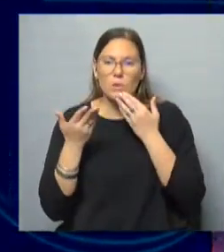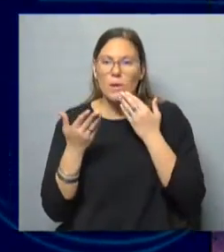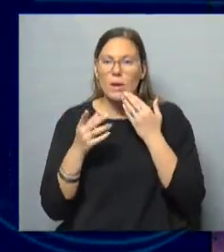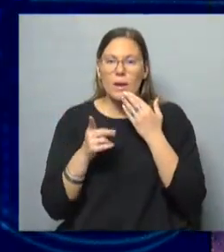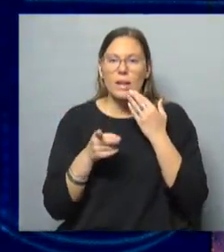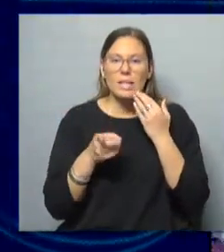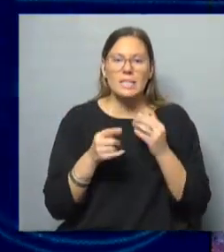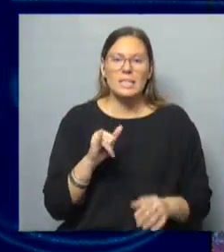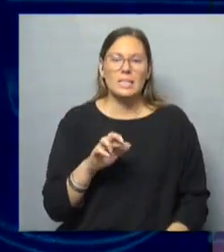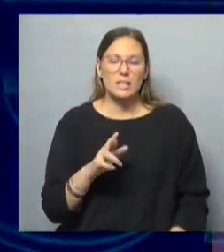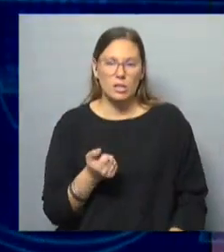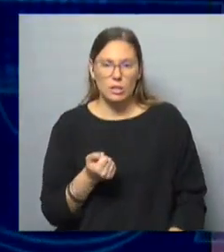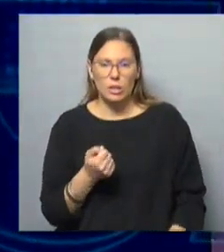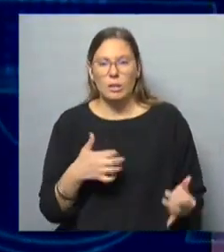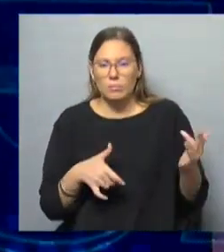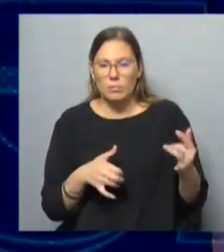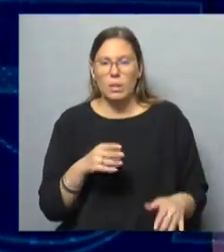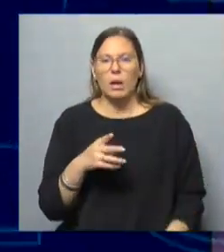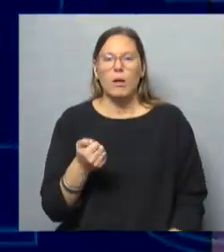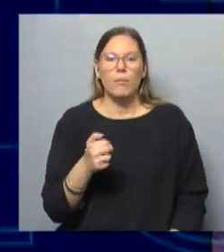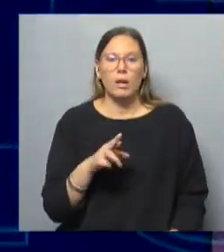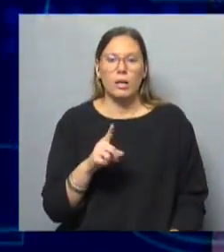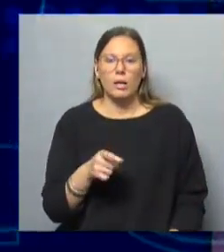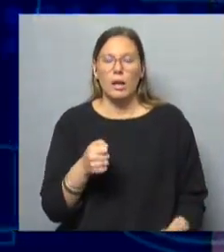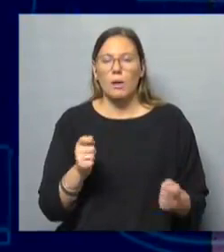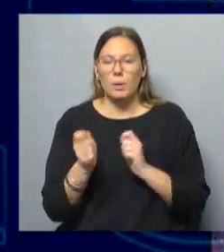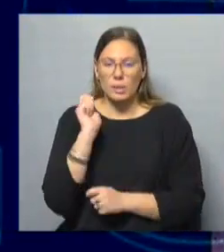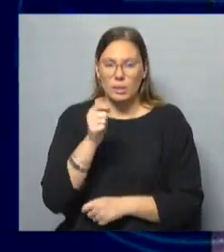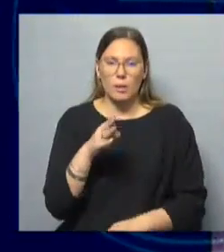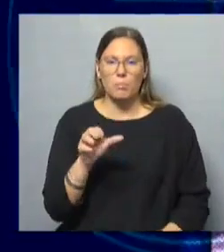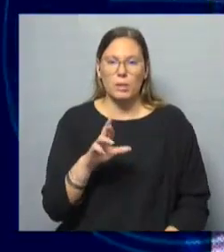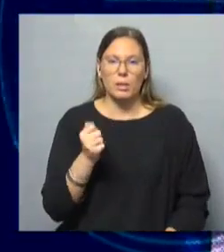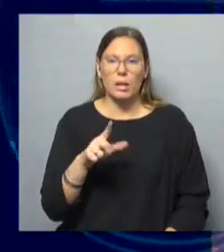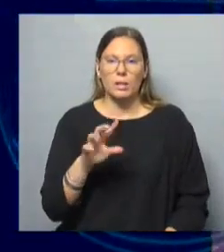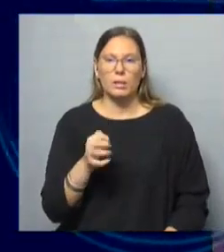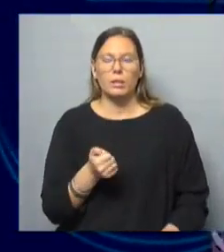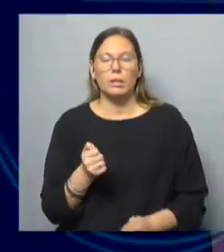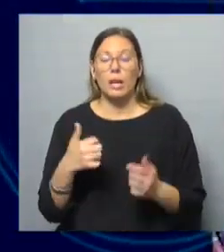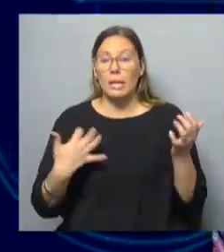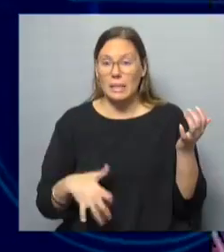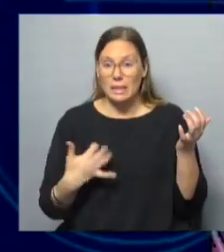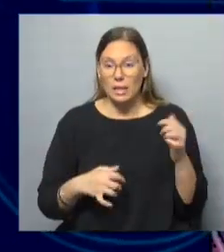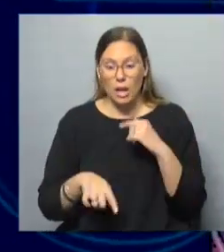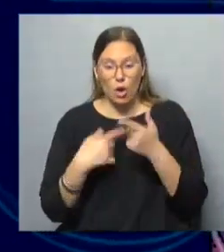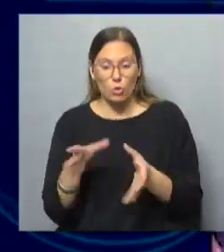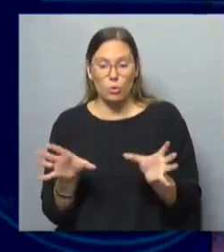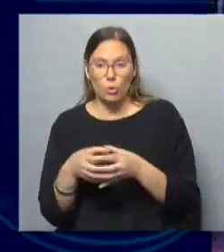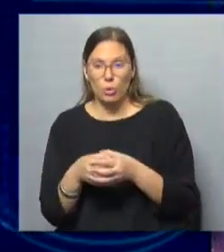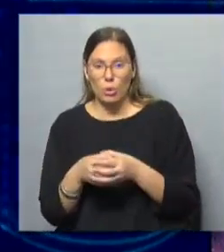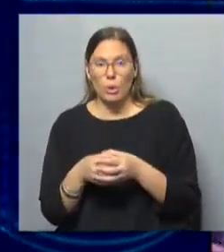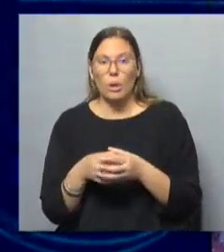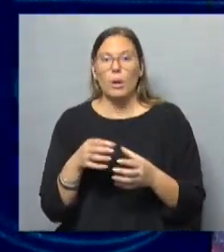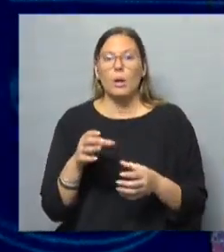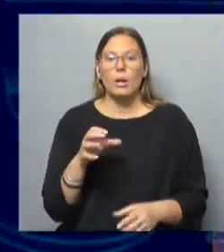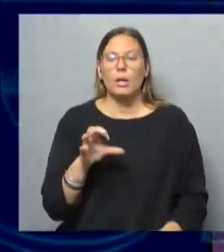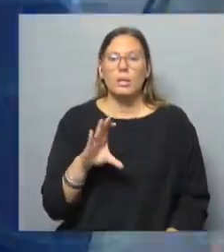Gira Panzardo en el bajo, Leo Varga en batería y Santiago Peralta en guitarras. Y la otra parte del repertorio, los Ciarlo Baterías, que